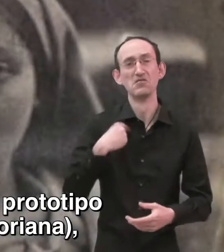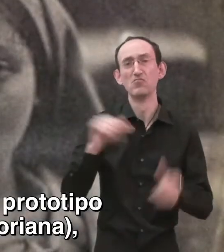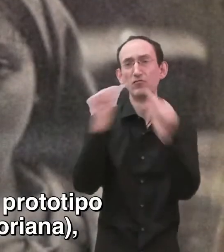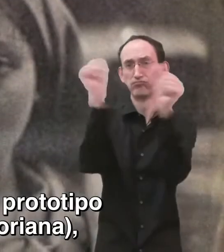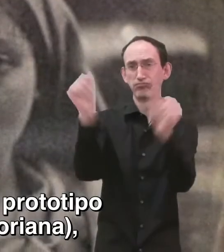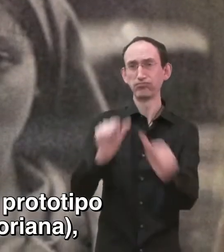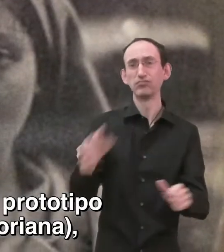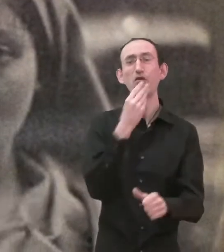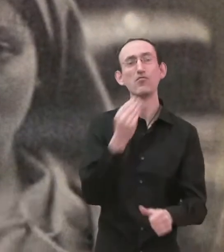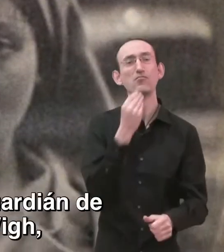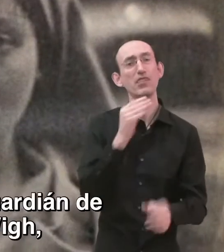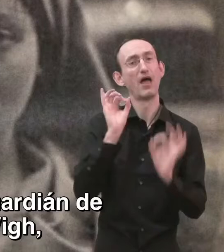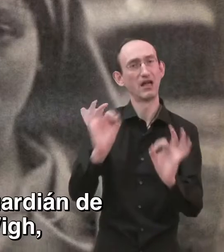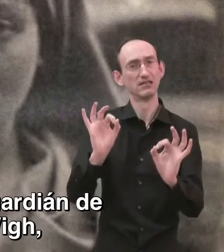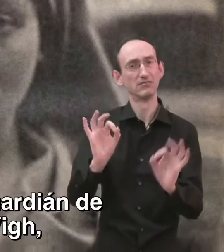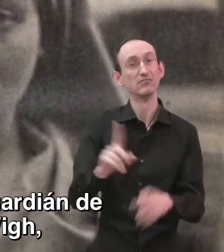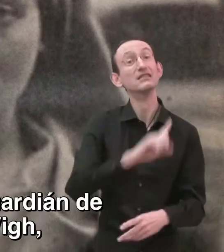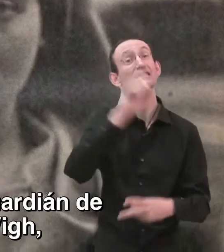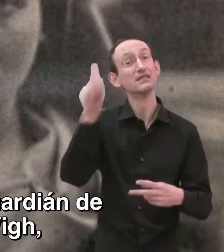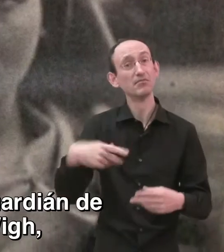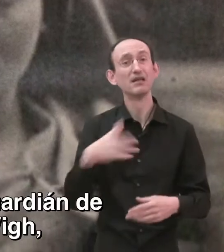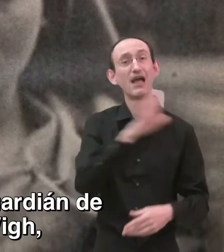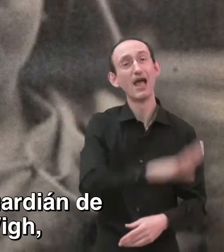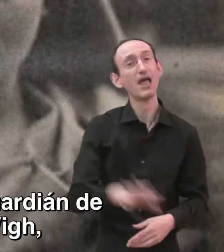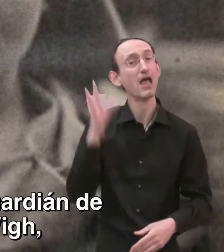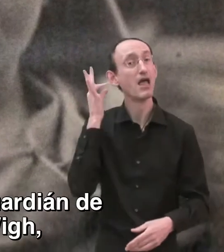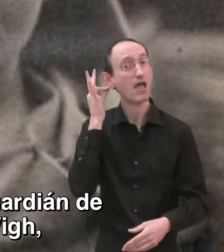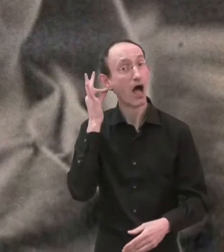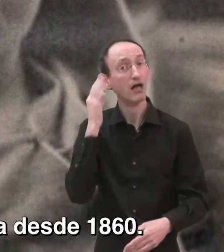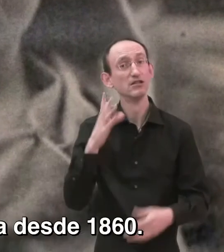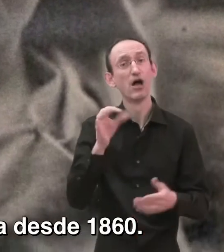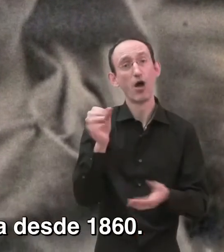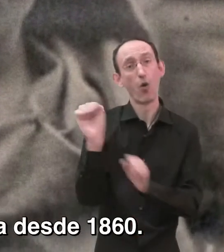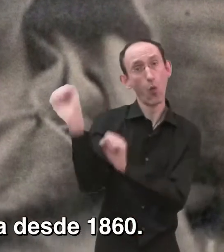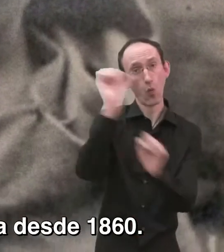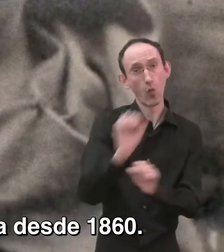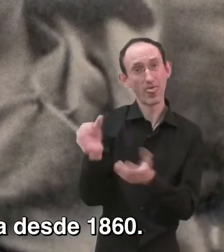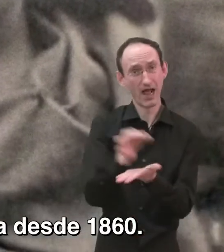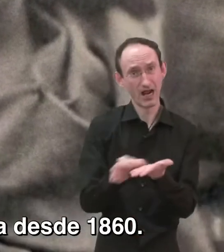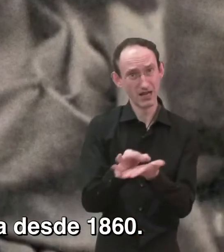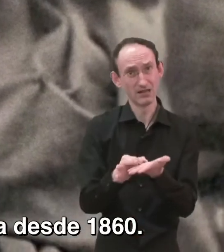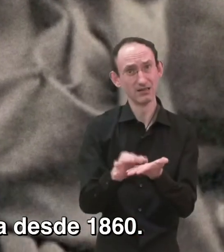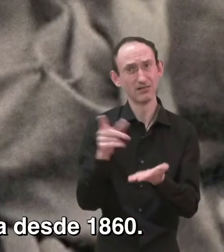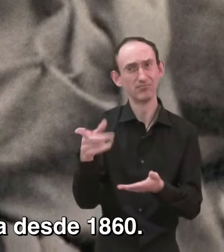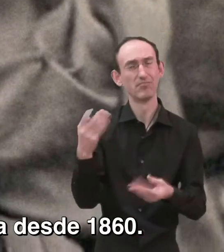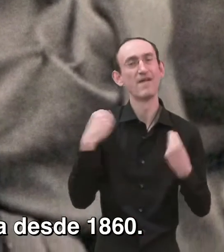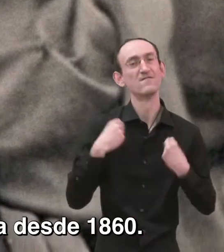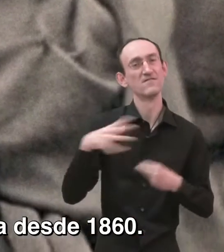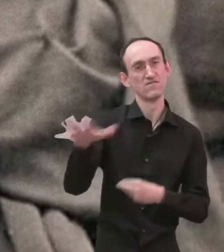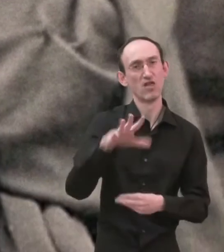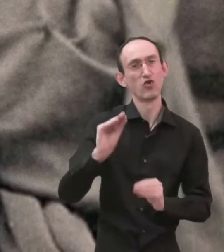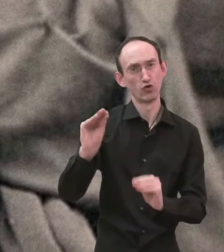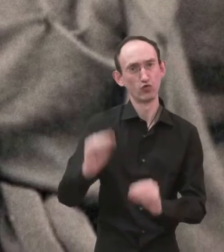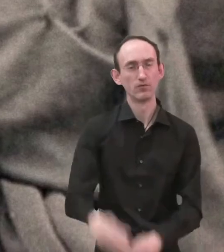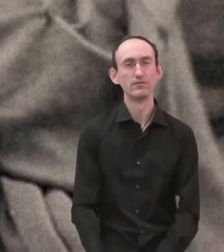prototipo de belleza victoriana, o las hijas del guardián de la isla de Wight, donde Cameron vivía desde